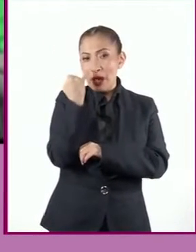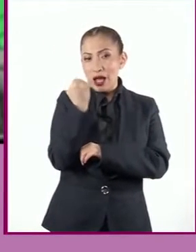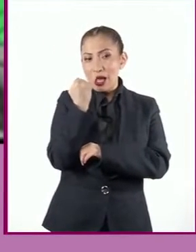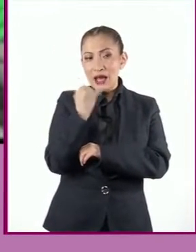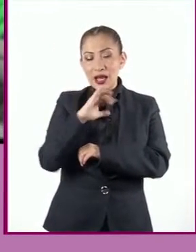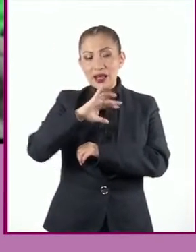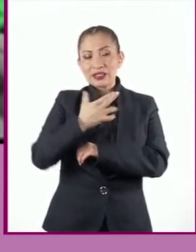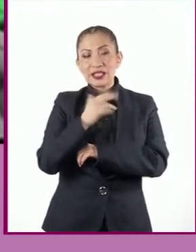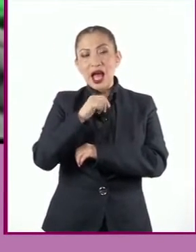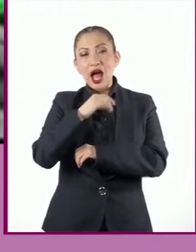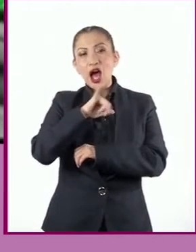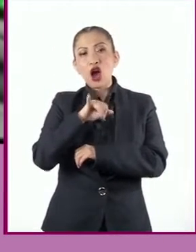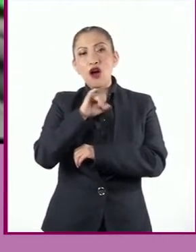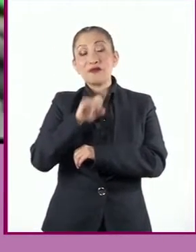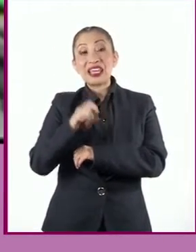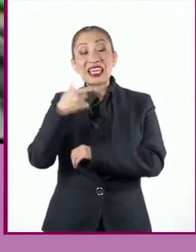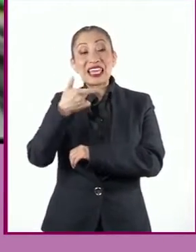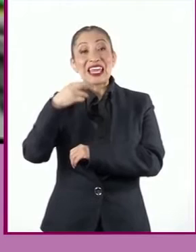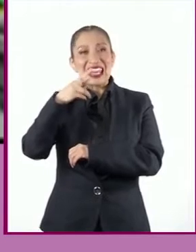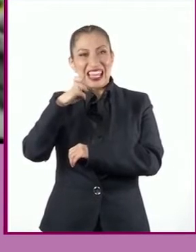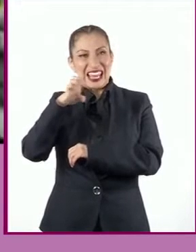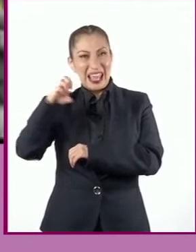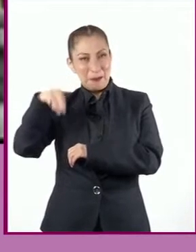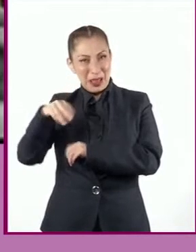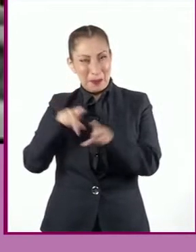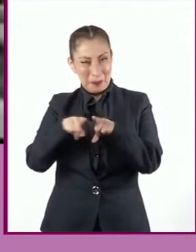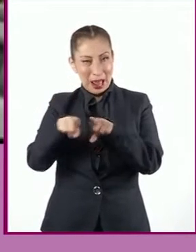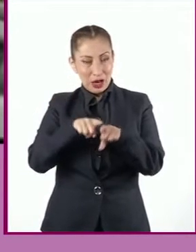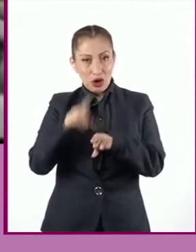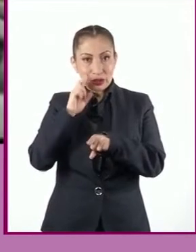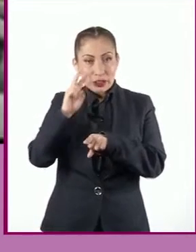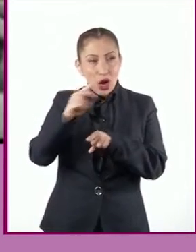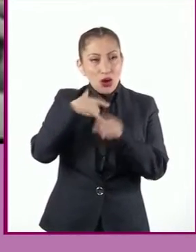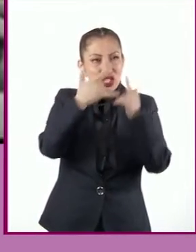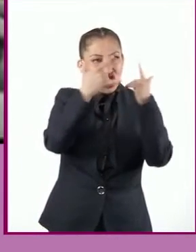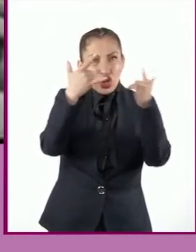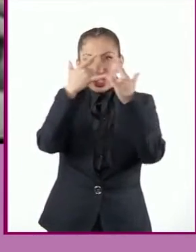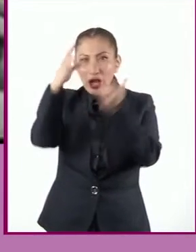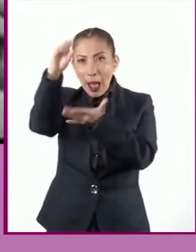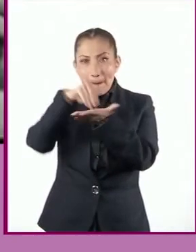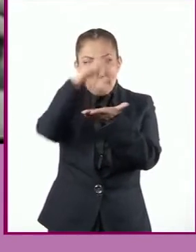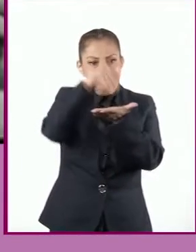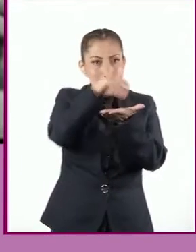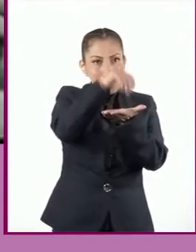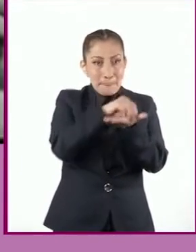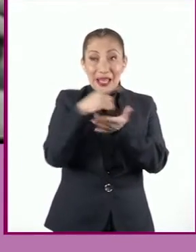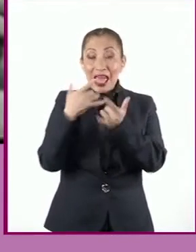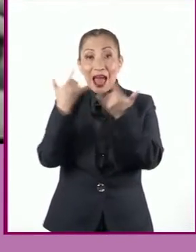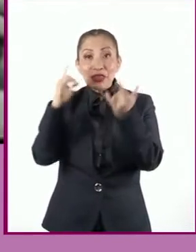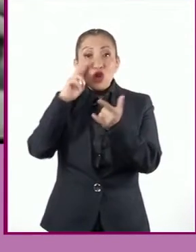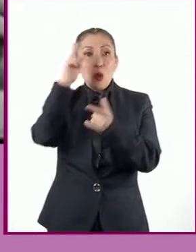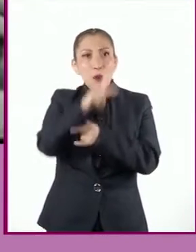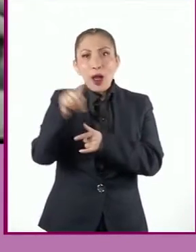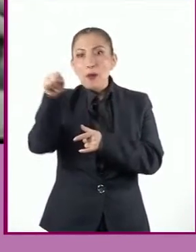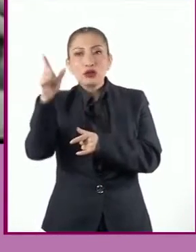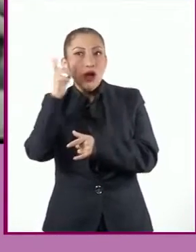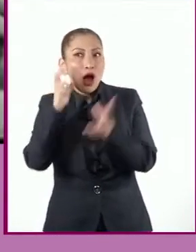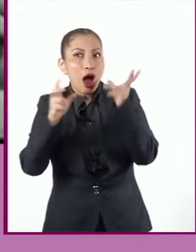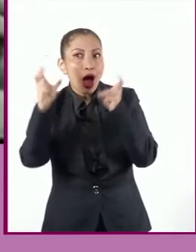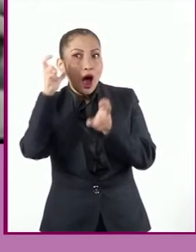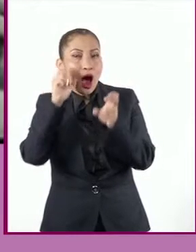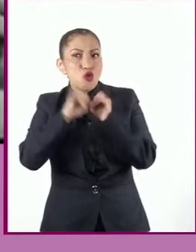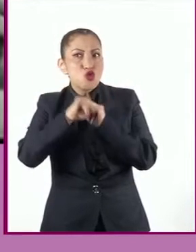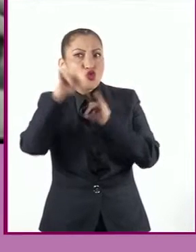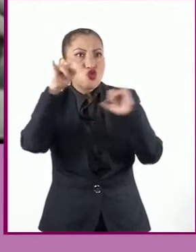Jakob y Wilhelm Grimm, se dieron a la tarea de recolectar cuentos y leyendas que se contaban en los pueblos y aldeas